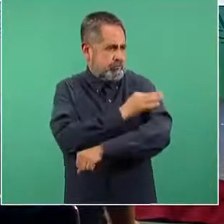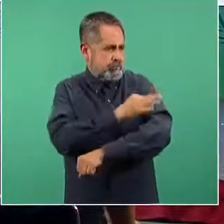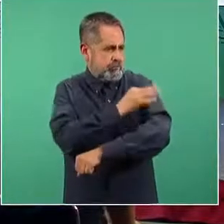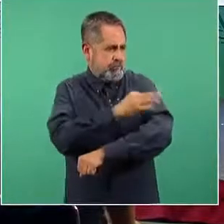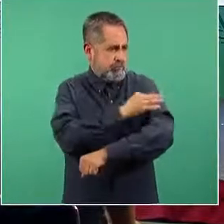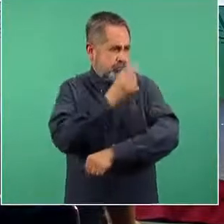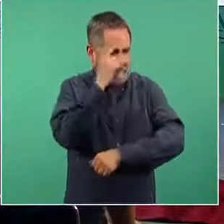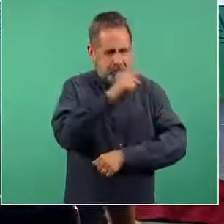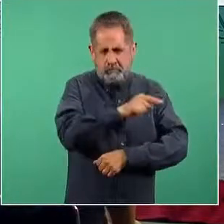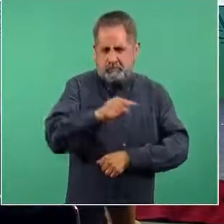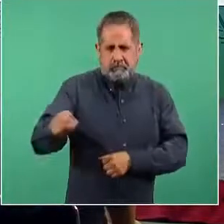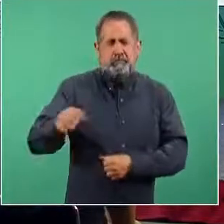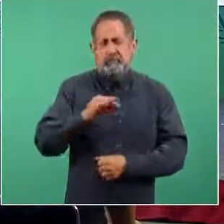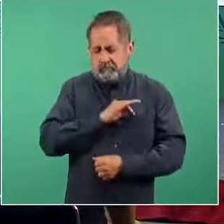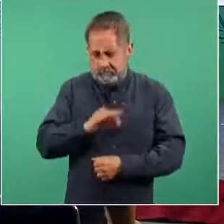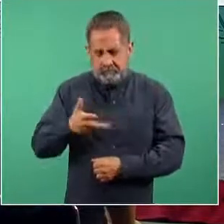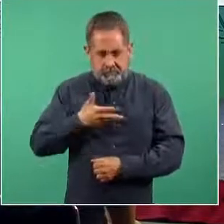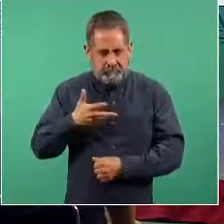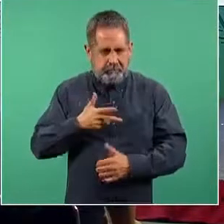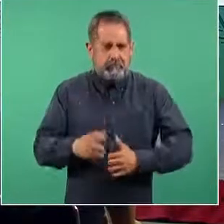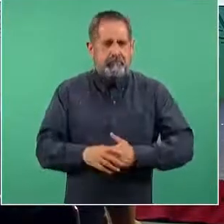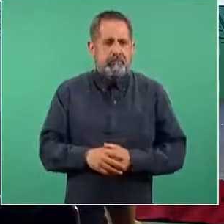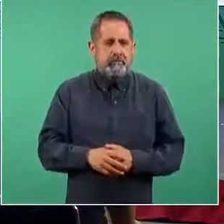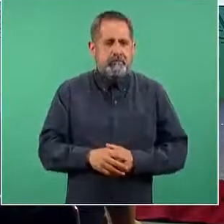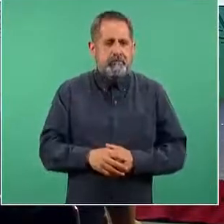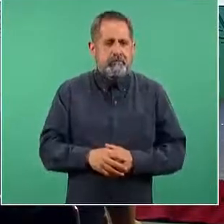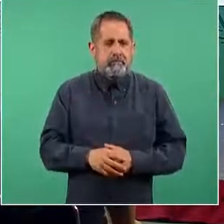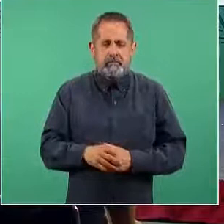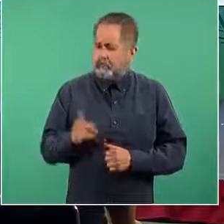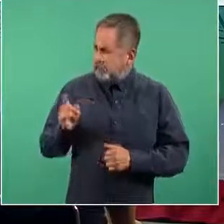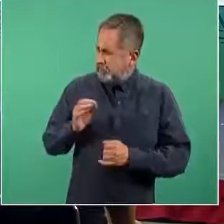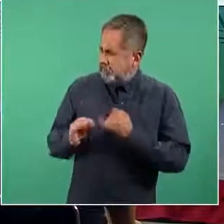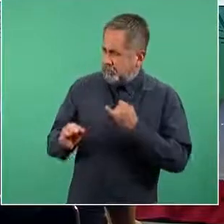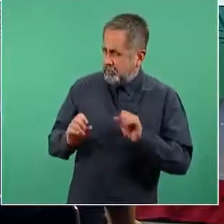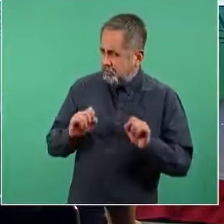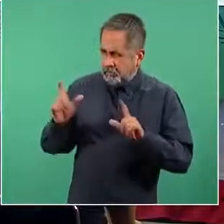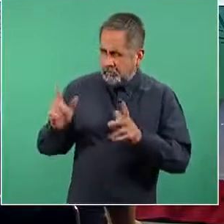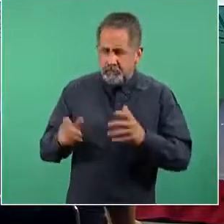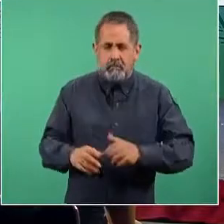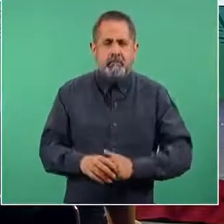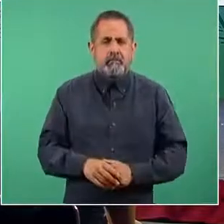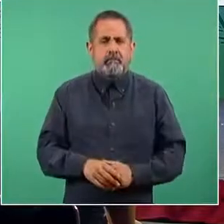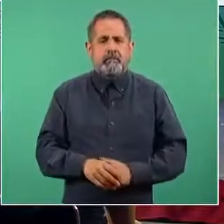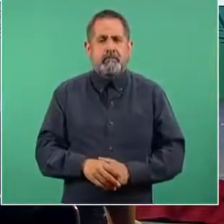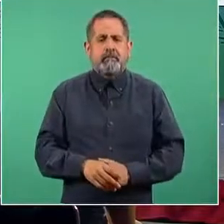esta cobertura. Me parece que es la última. ¿Tenemos una más, por favor?